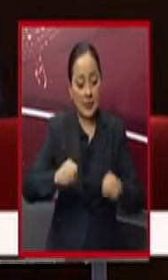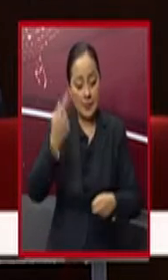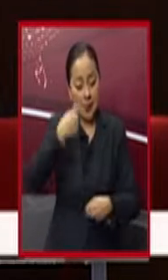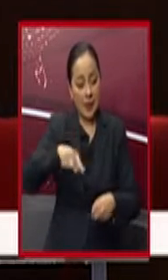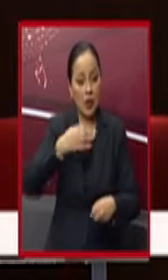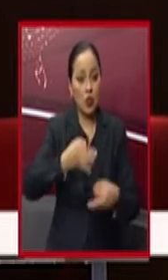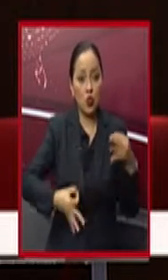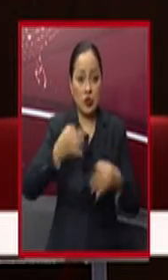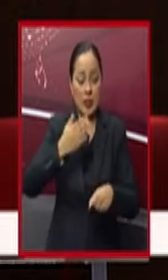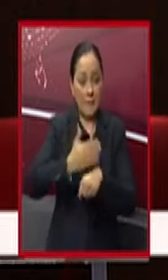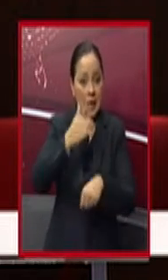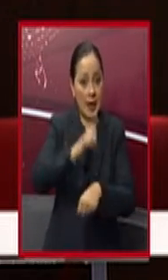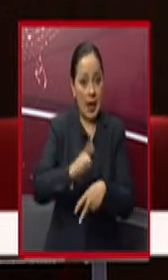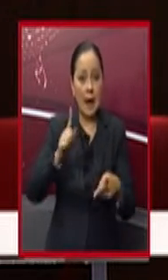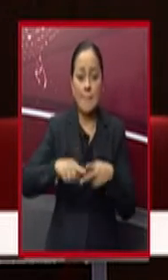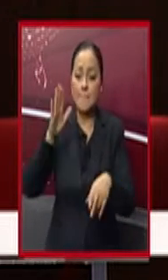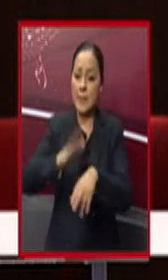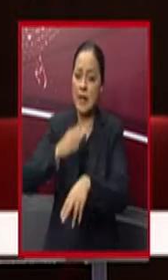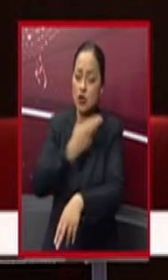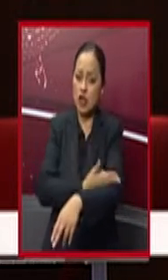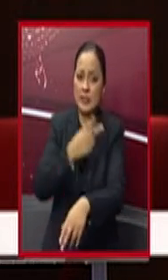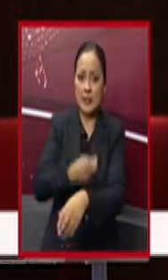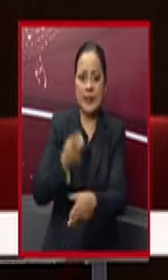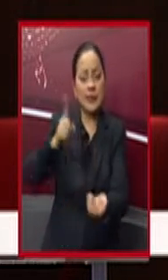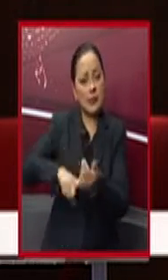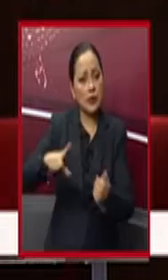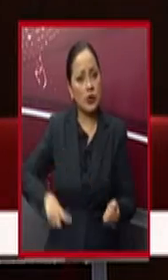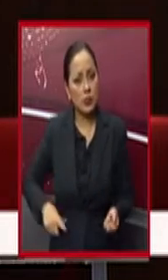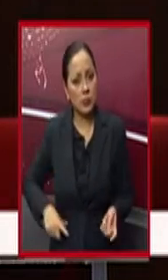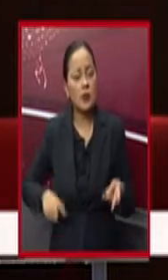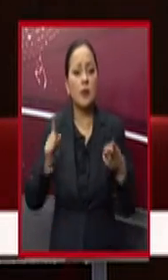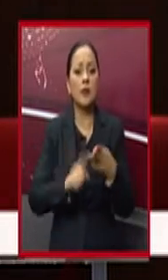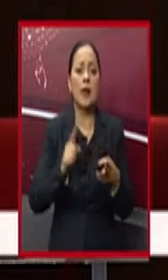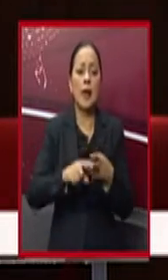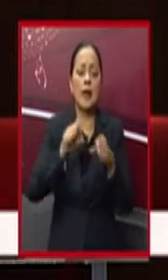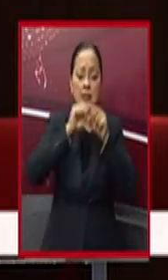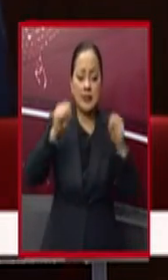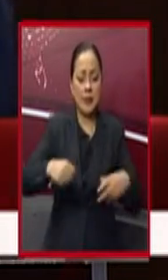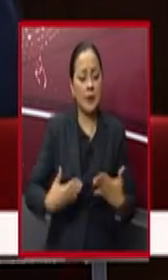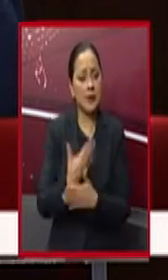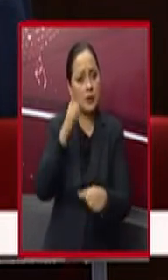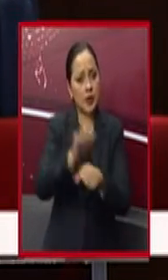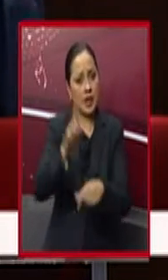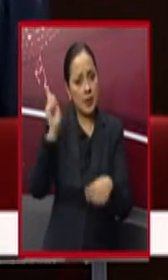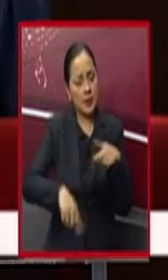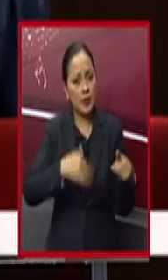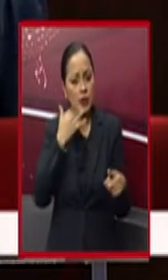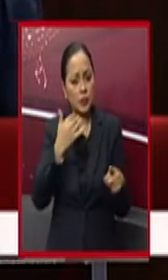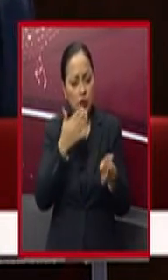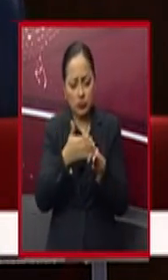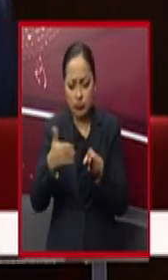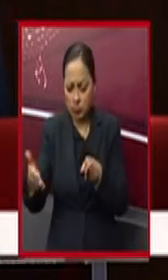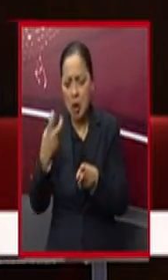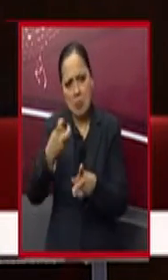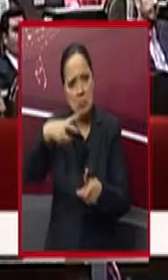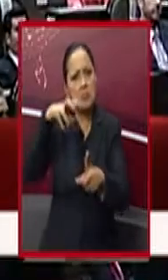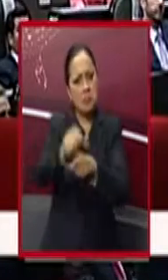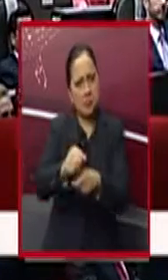penal, mayor transparencia en los gobiernos, el Sistema Nacional Anticorrupción.